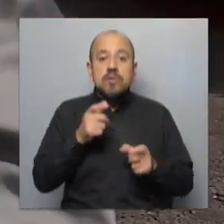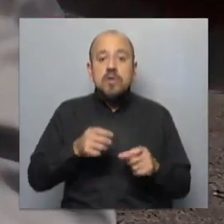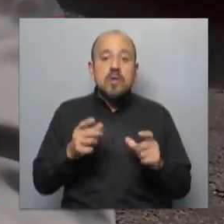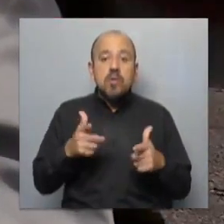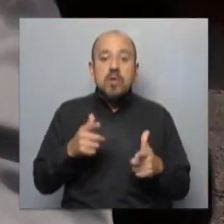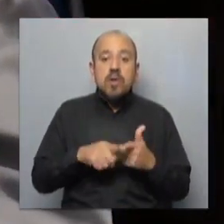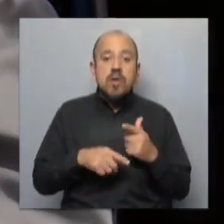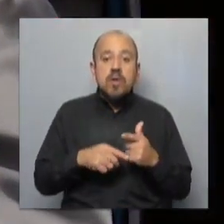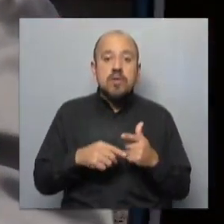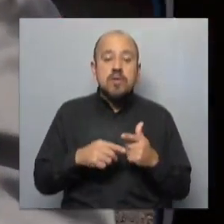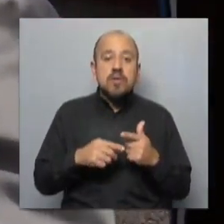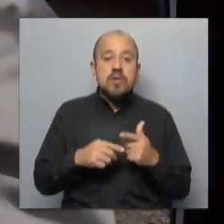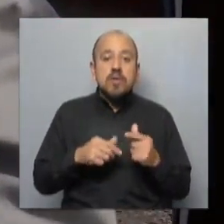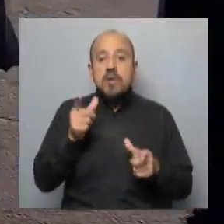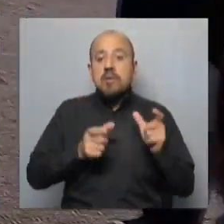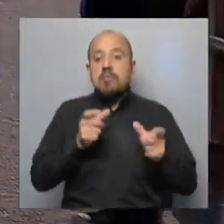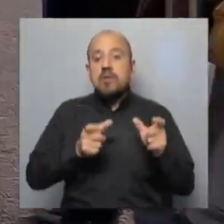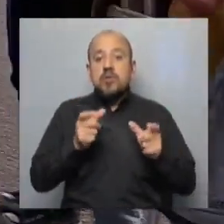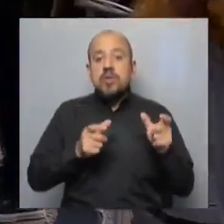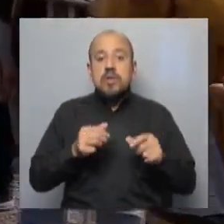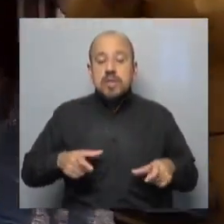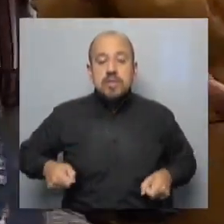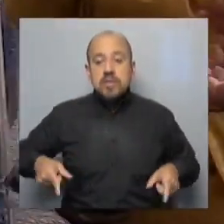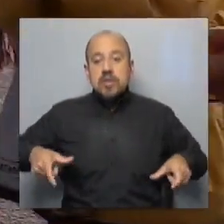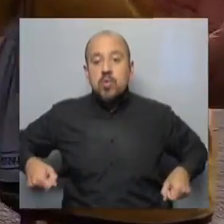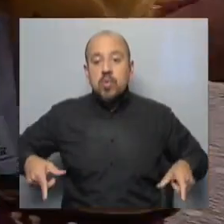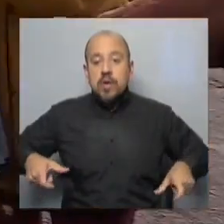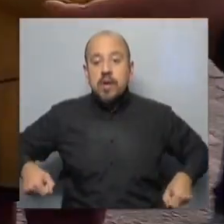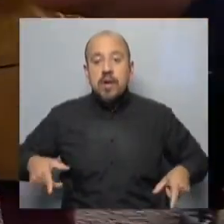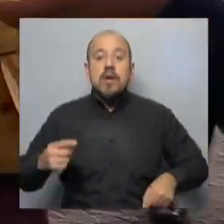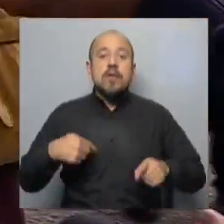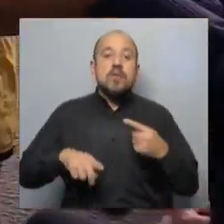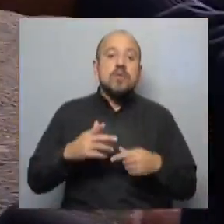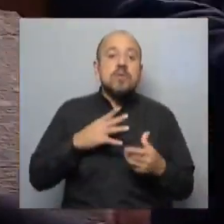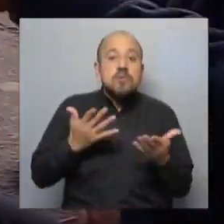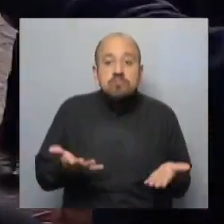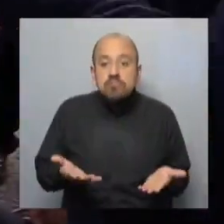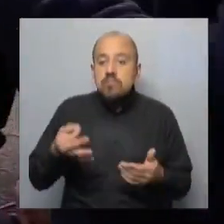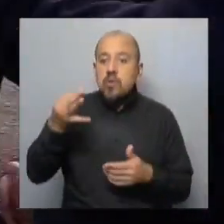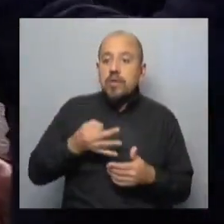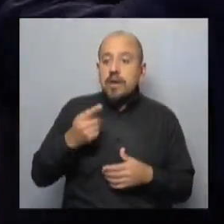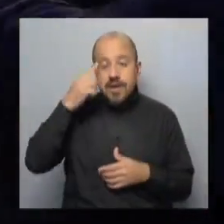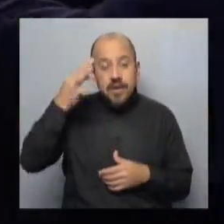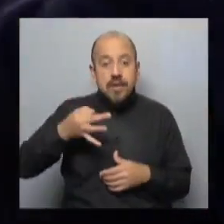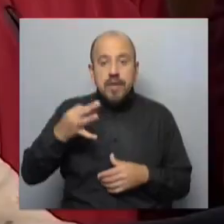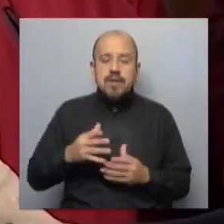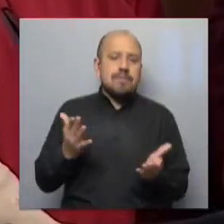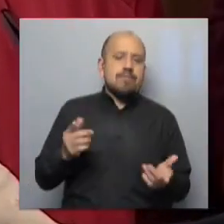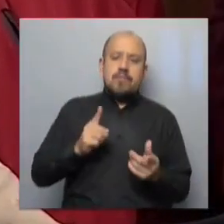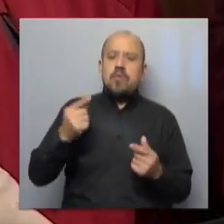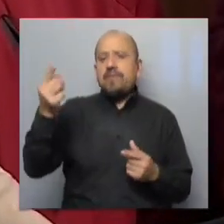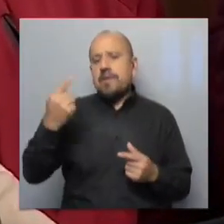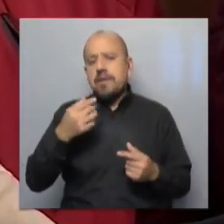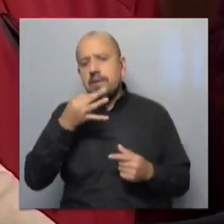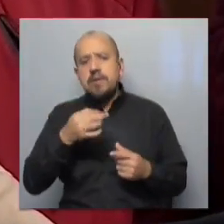acá gente sencilla en silla de ruedas entonces lo que nosotros queremos es que venga alguien nos diga la realidad no que nos diga hoy una